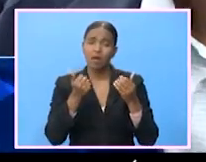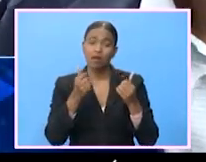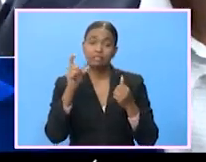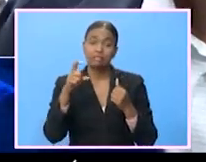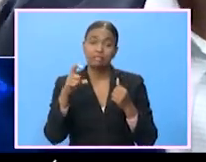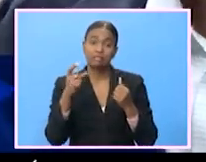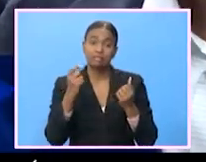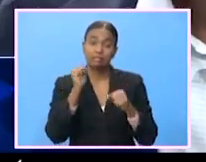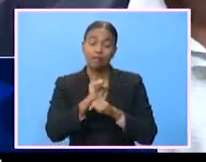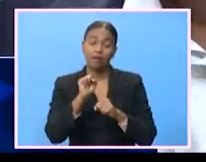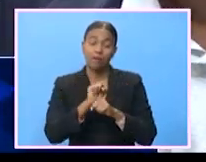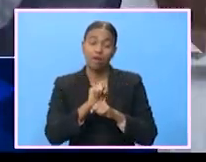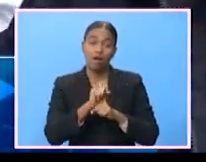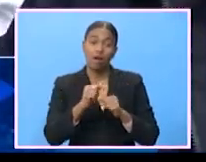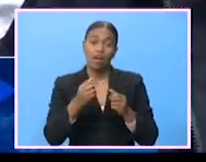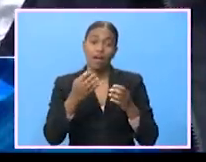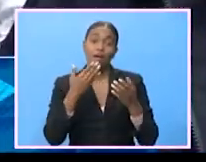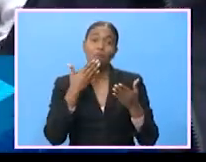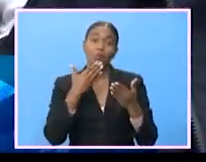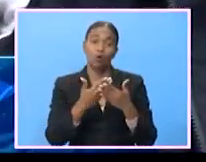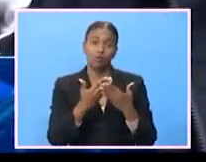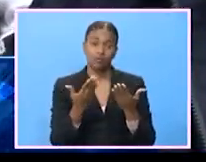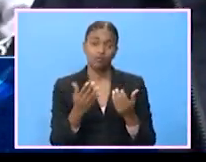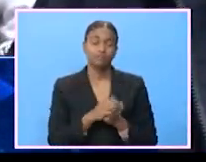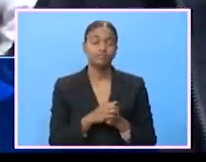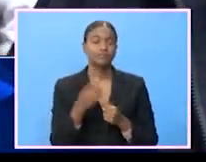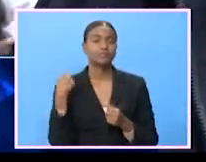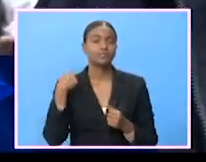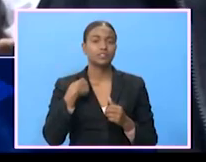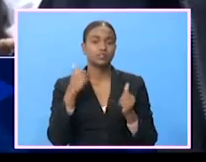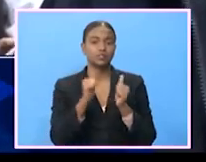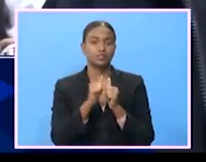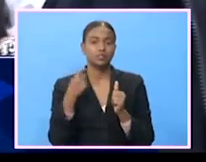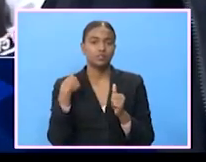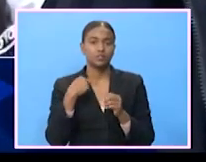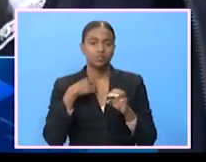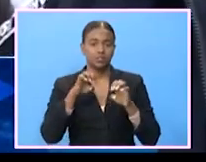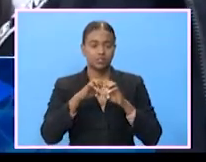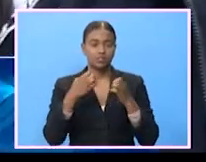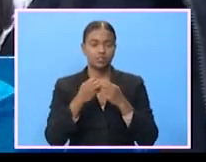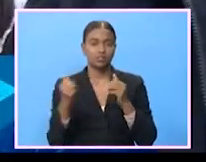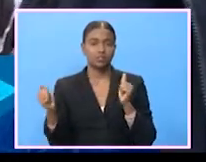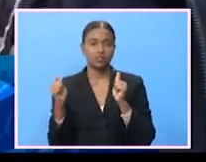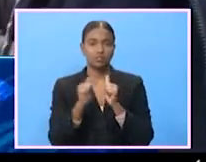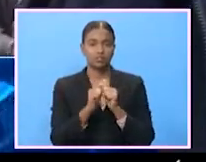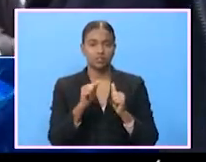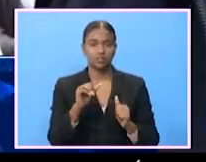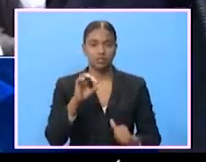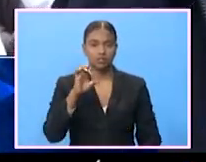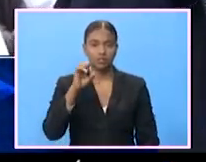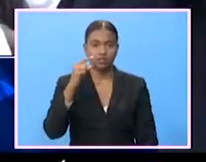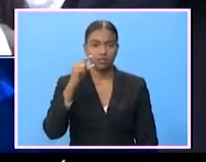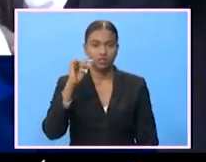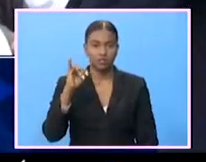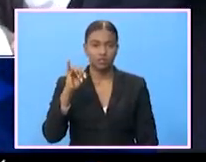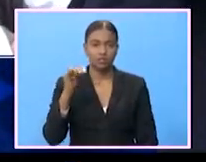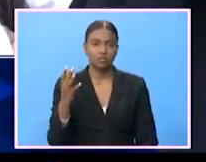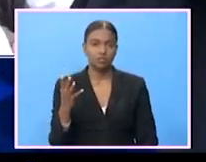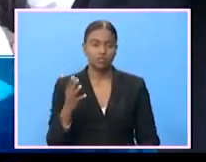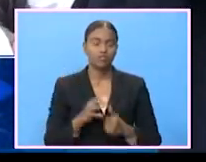requiere de una operación bien eficiente. Nosotros con nuestro equipo operativo, conjuntamente con EGI, con